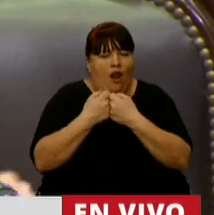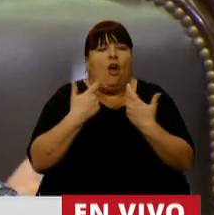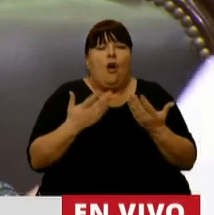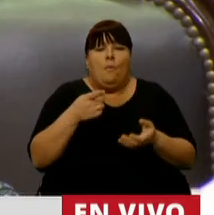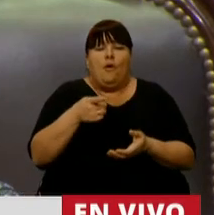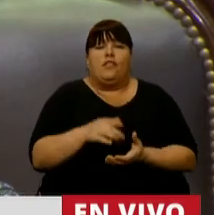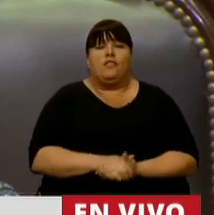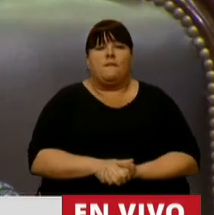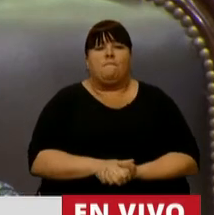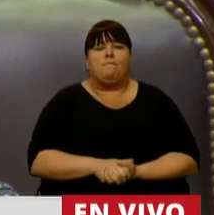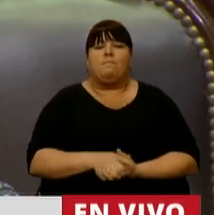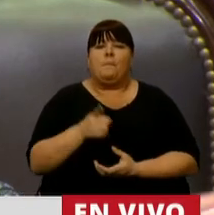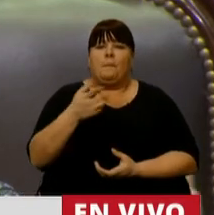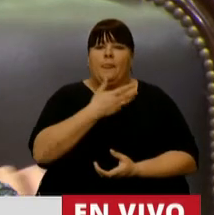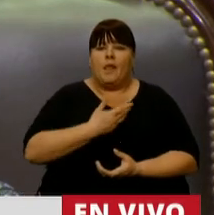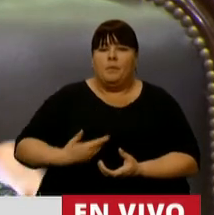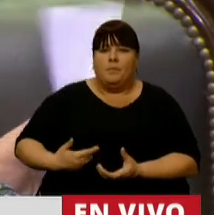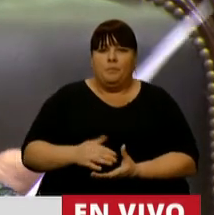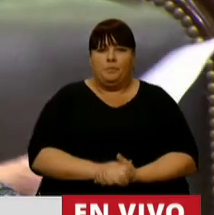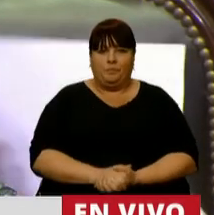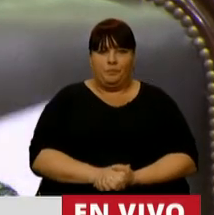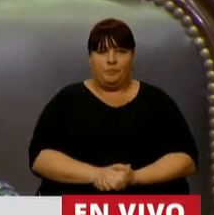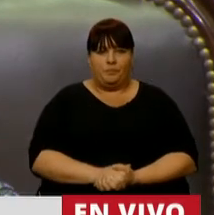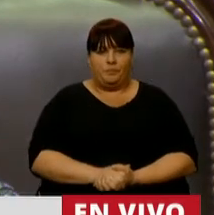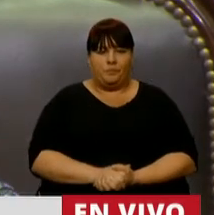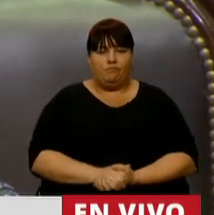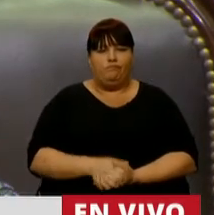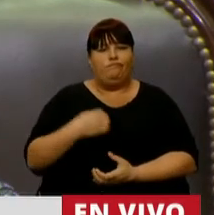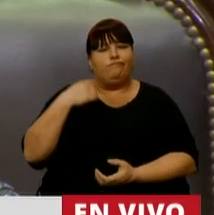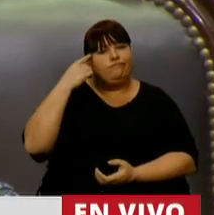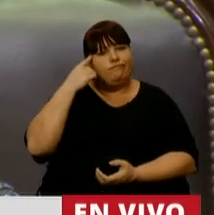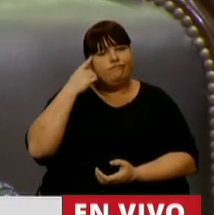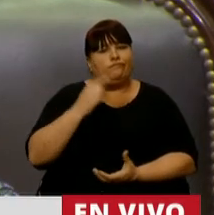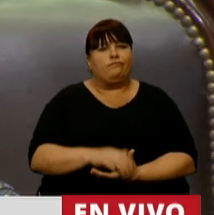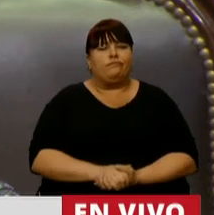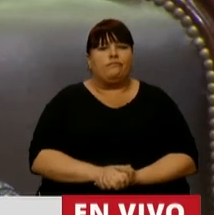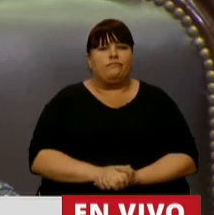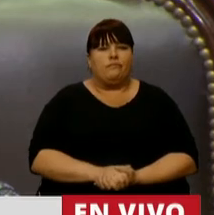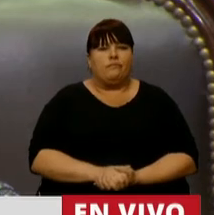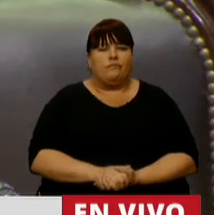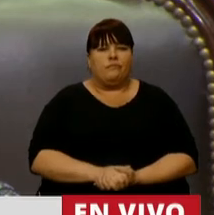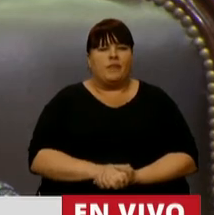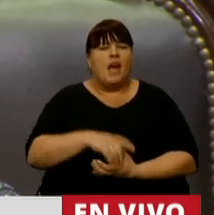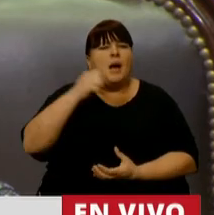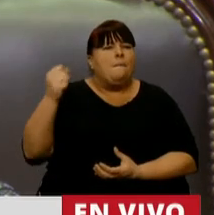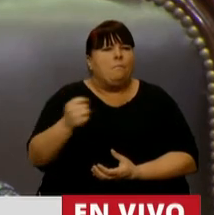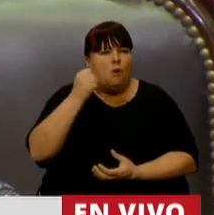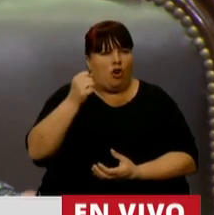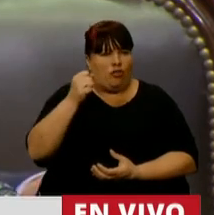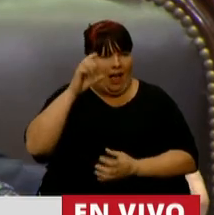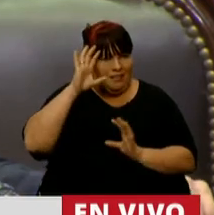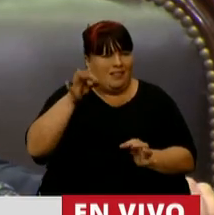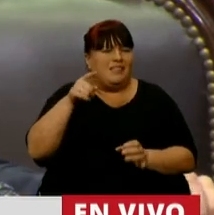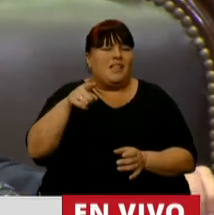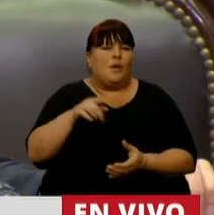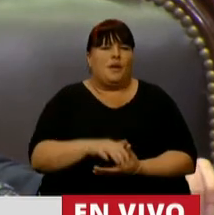sentido, señor presidente, me parece que es muy importante tener en cuenta